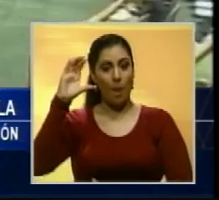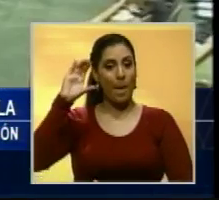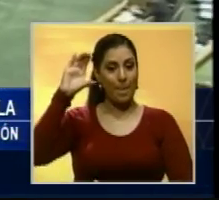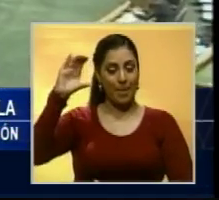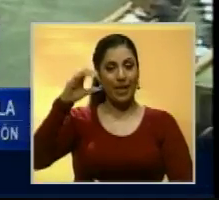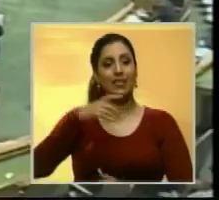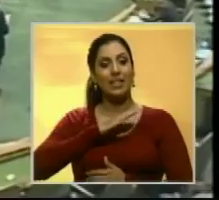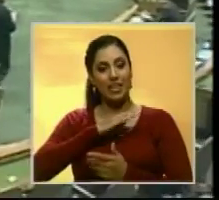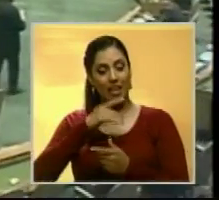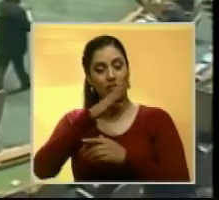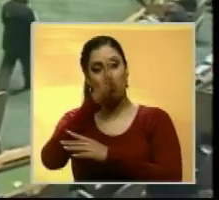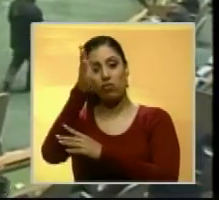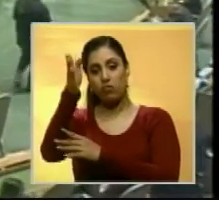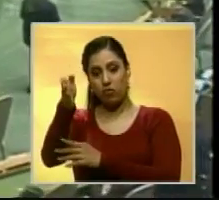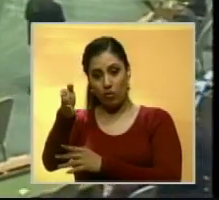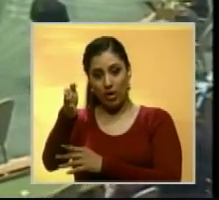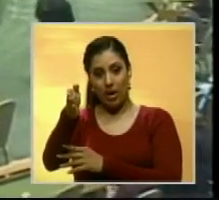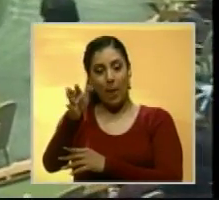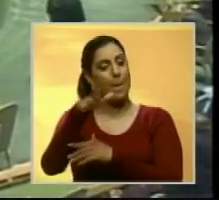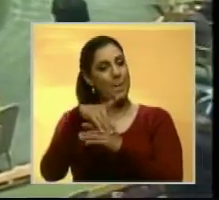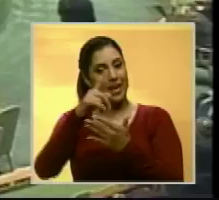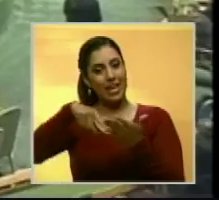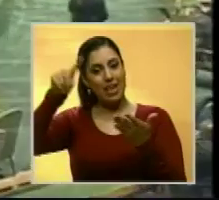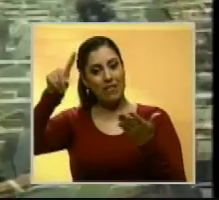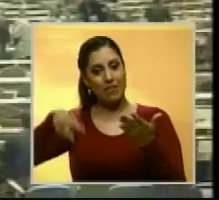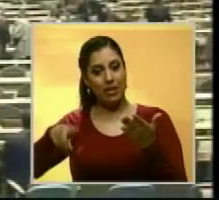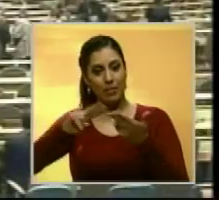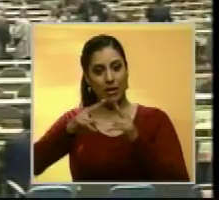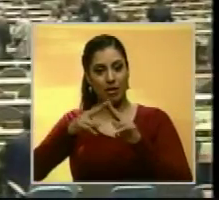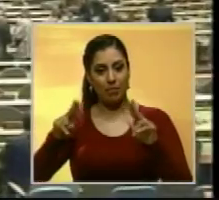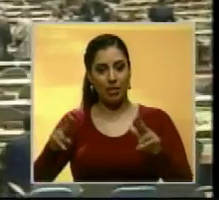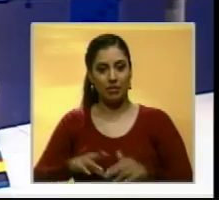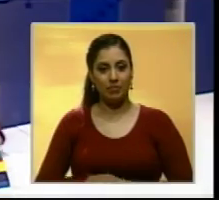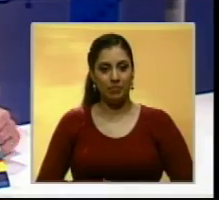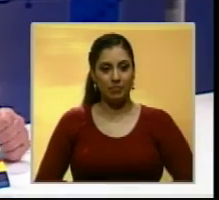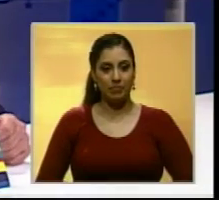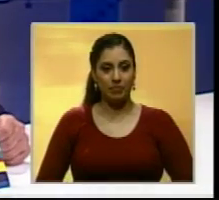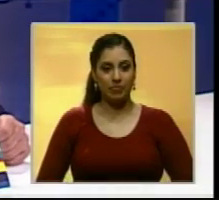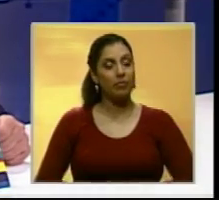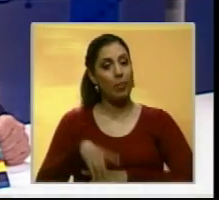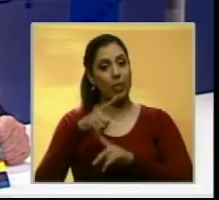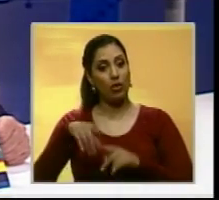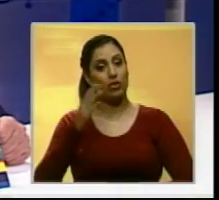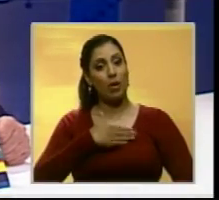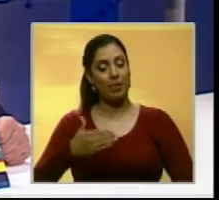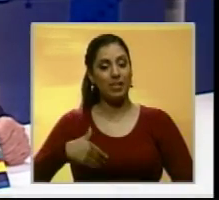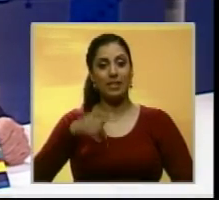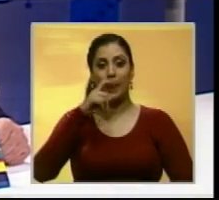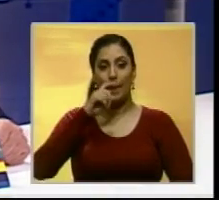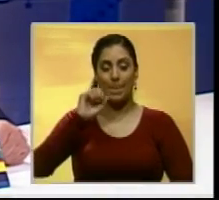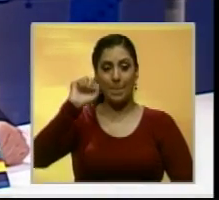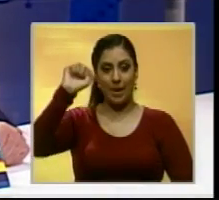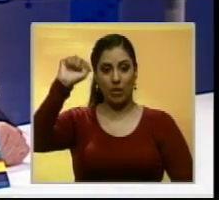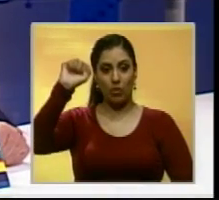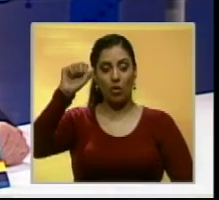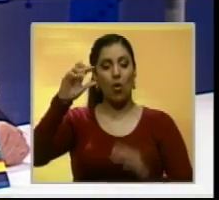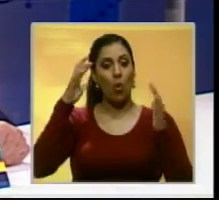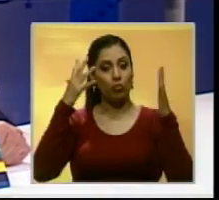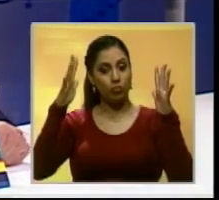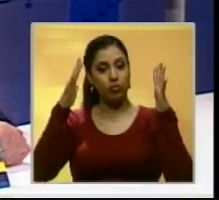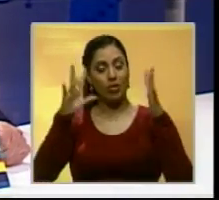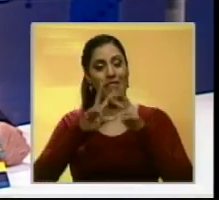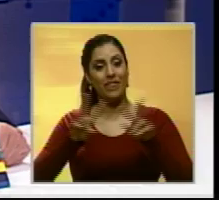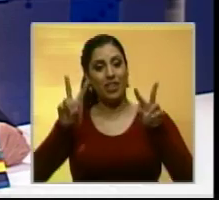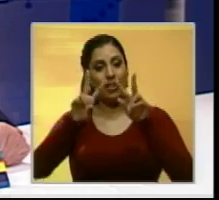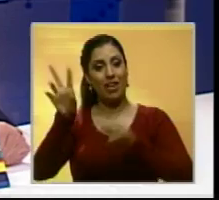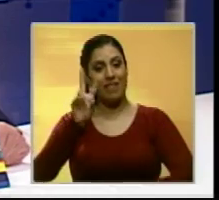al que habría acudido para la firma de la paz. El presidente de la República, Nicolás Maduro, aplaudió la